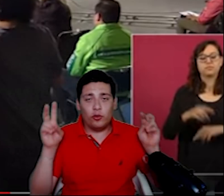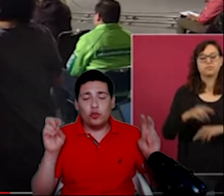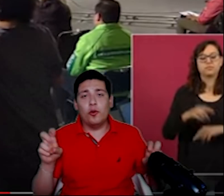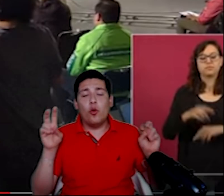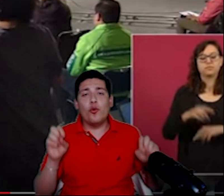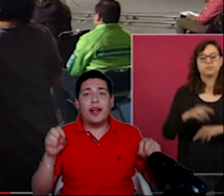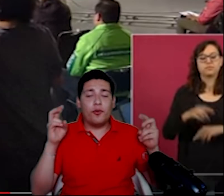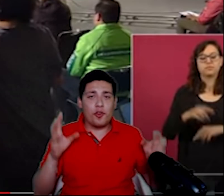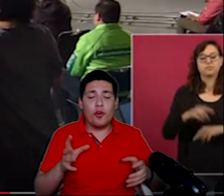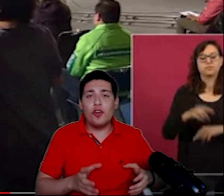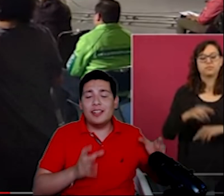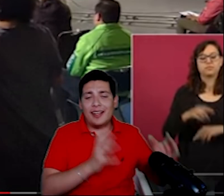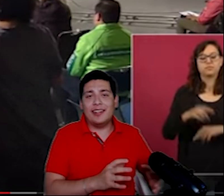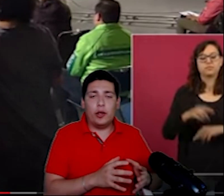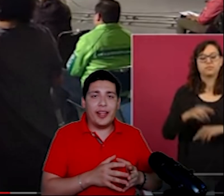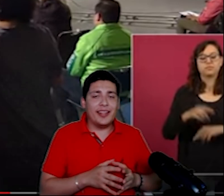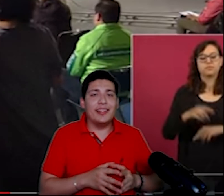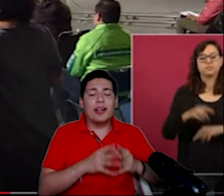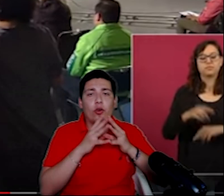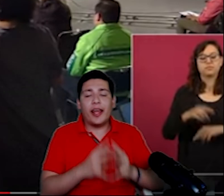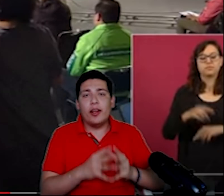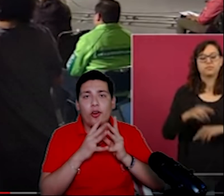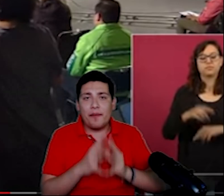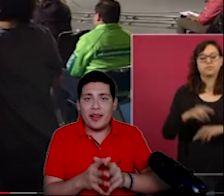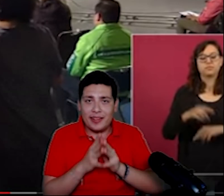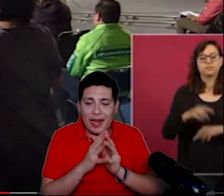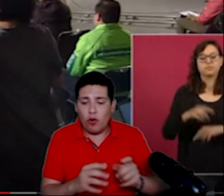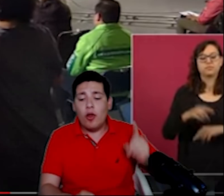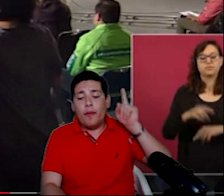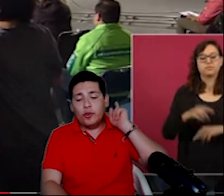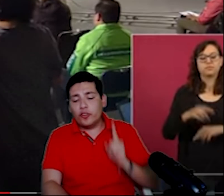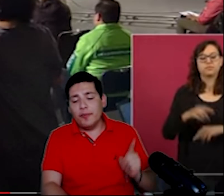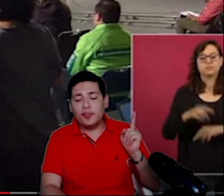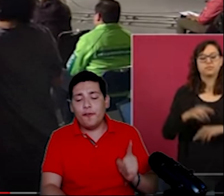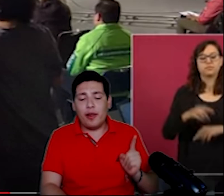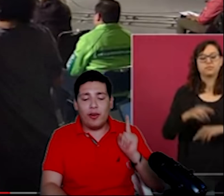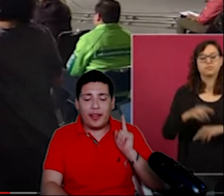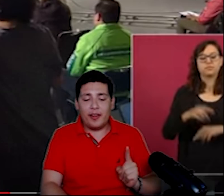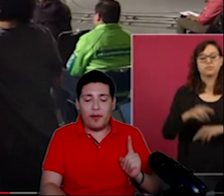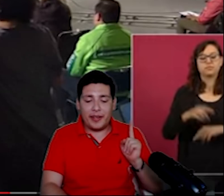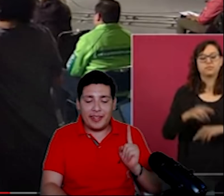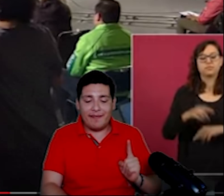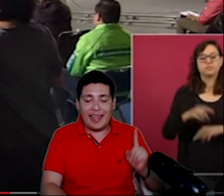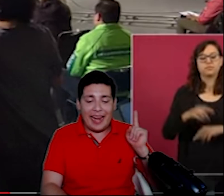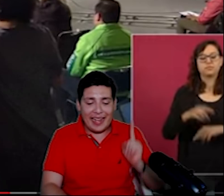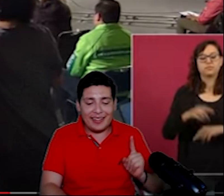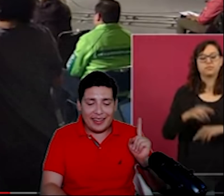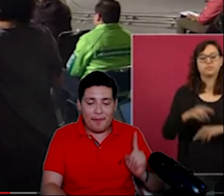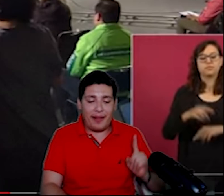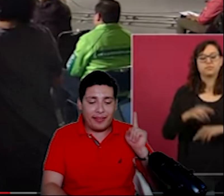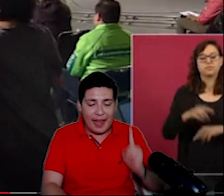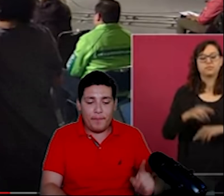presuntamente sostuvo una reunión con el secretario de Hacienda Rogelio Ramírez de la O. Pero escuchemos qué fue lo que dijo el presidente en